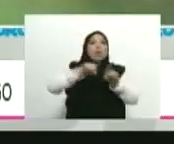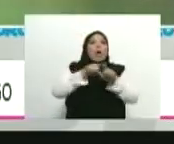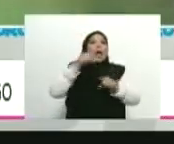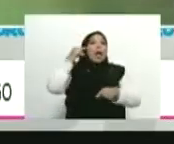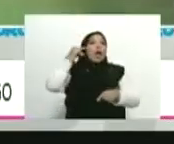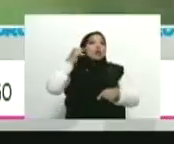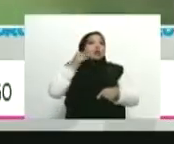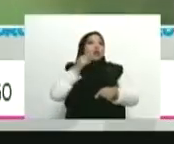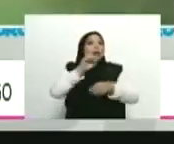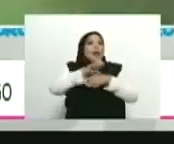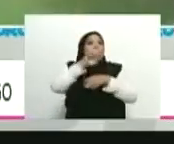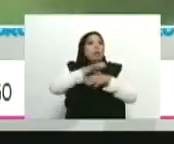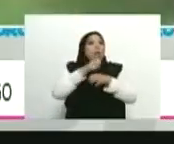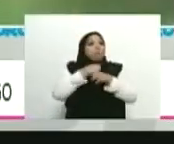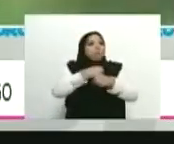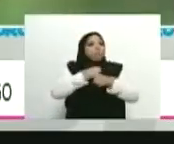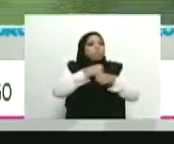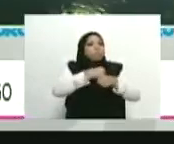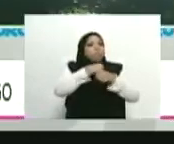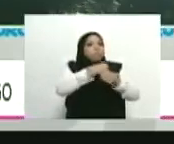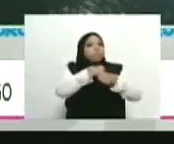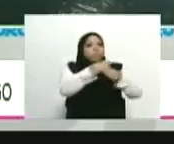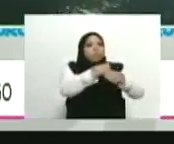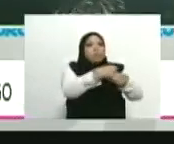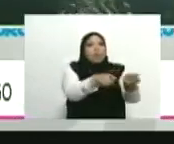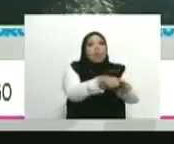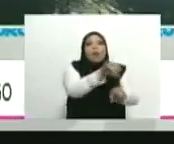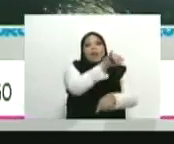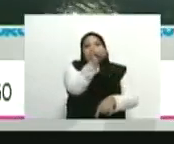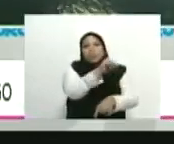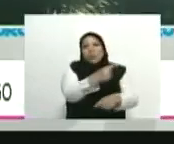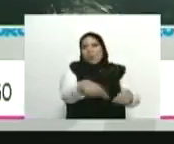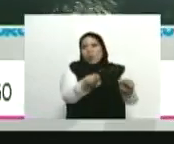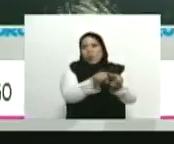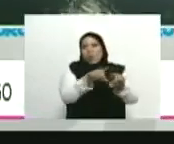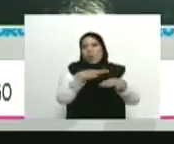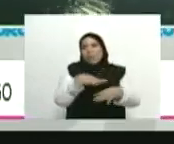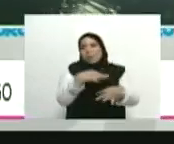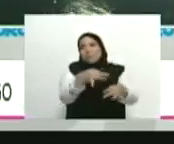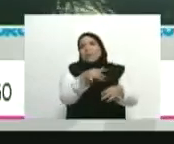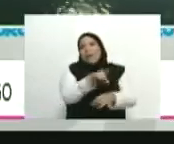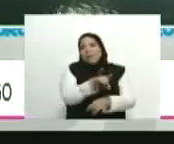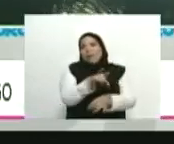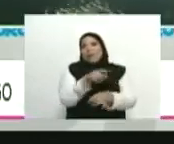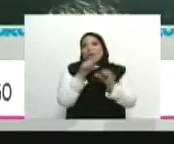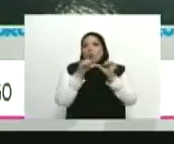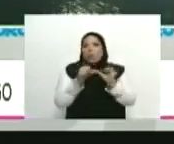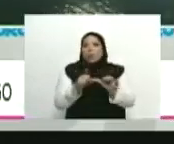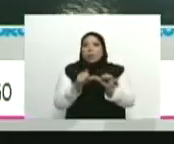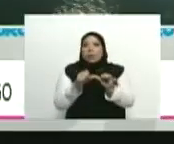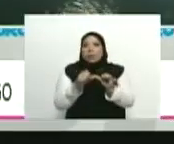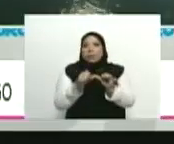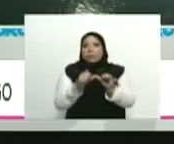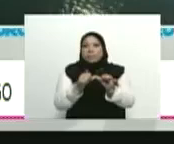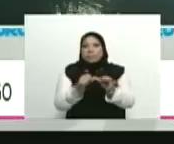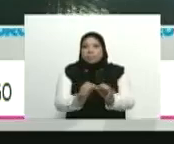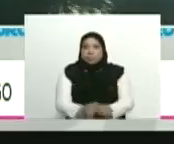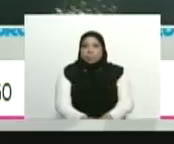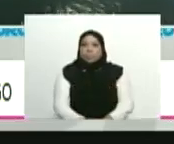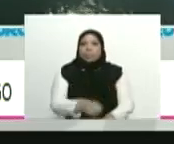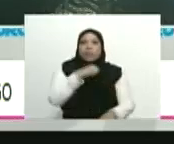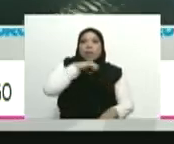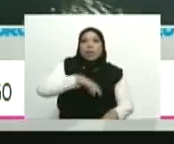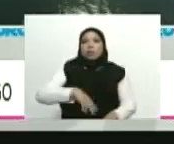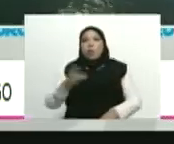caerle en las espaldas, y lo demostramos en el Zulia. Porque además aquí es interesante algo que es contundente, porque la